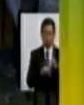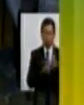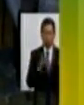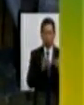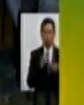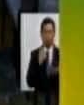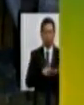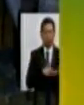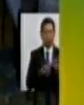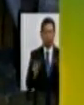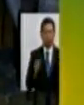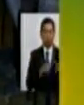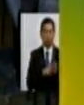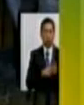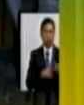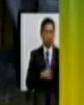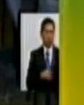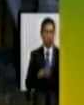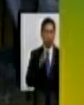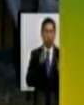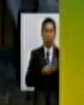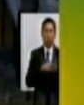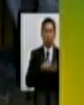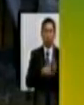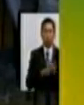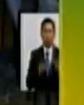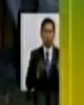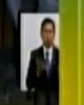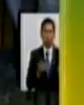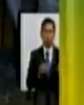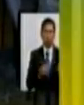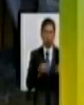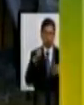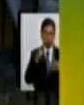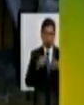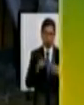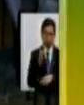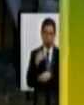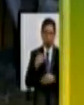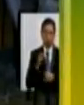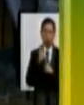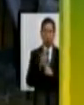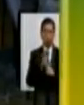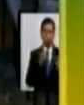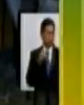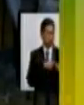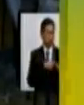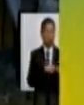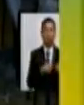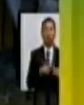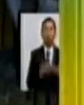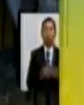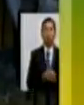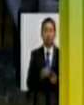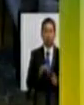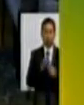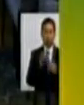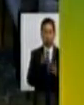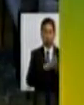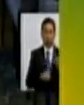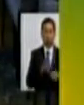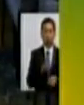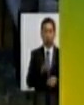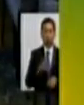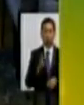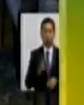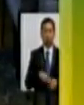Y por esta razón, los bolivianos acudimos ante la Corte Internacional de Justicia, el más alto tribunal creado por la